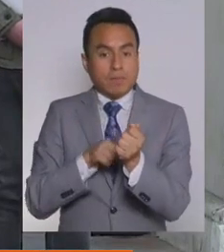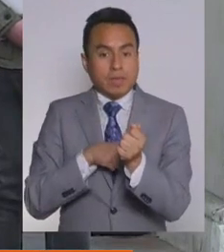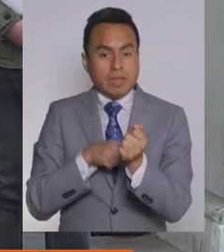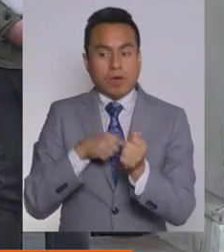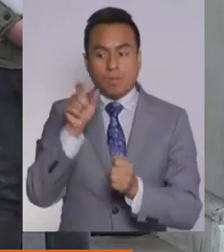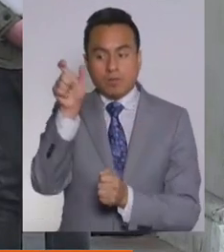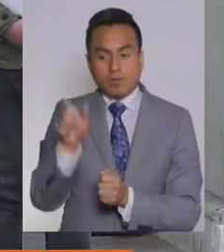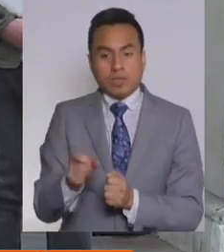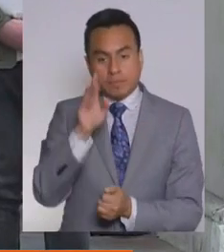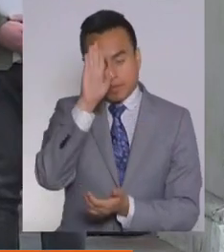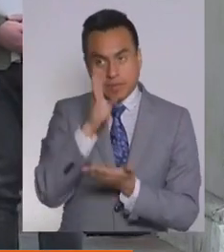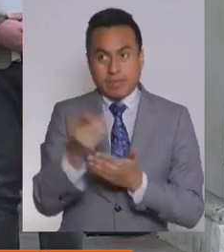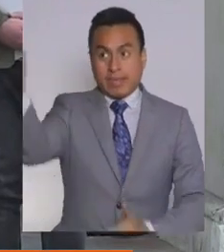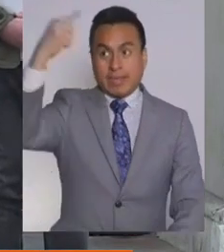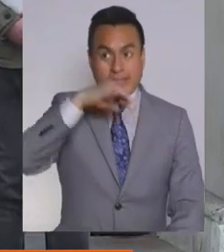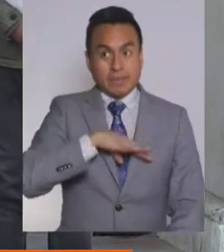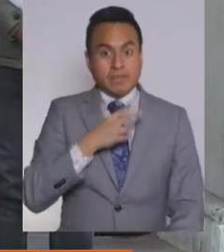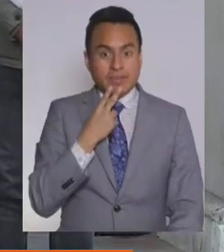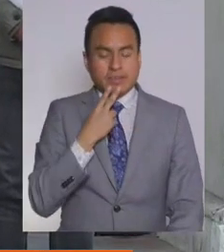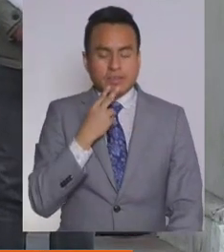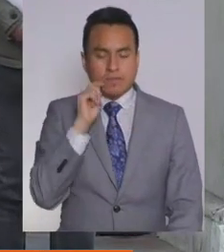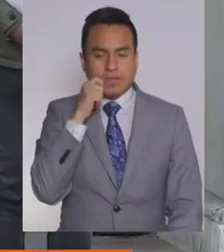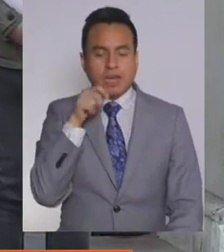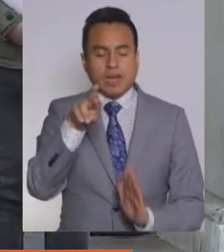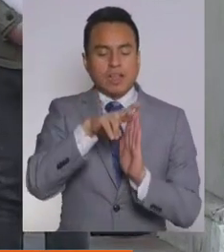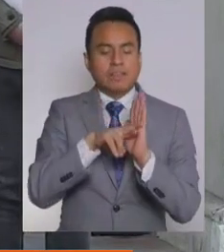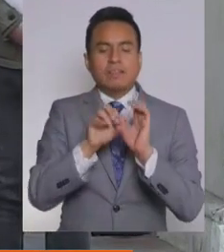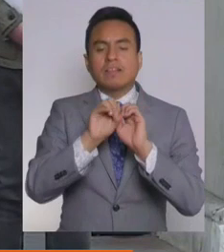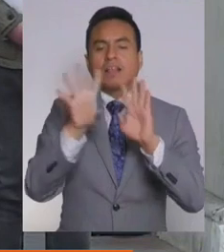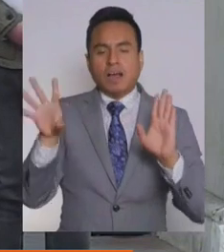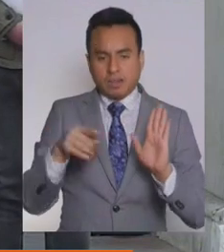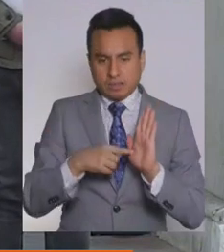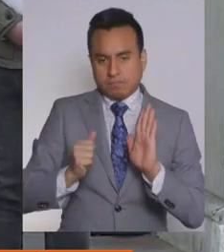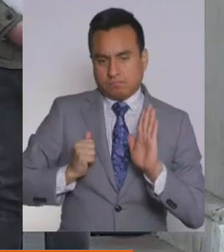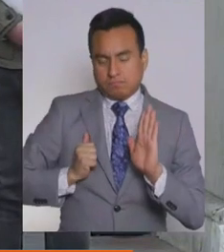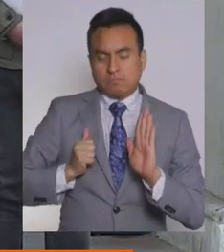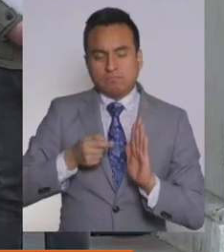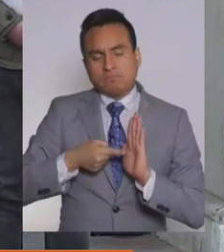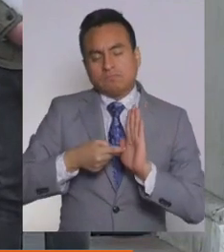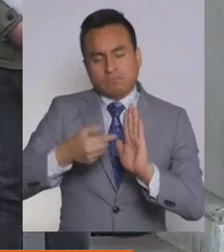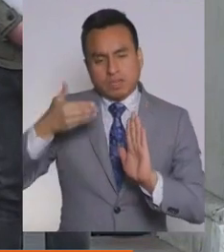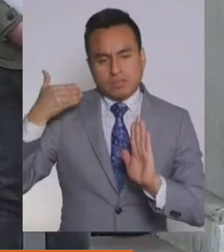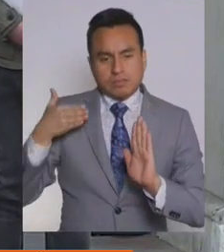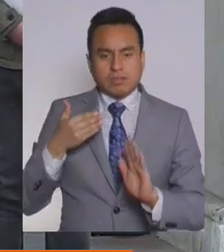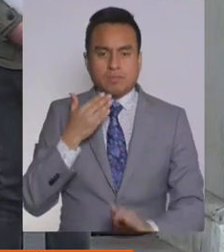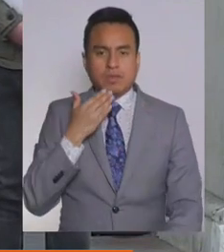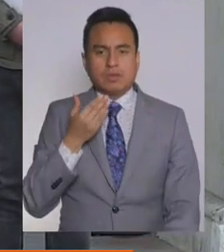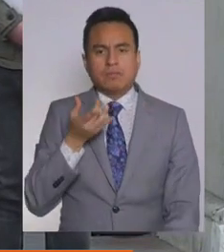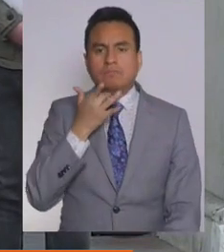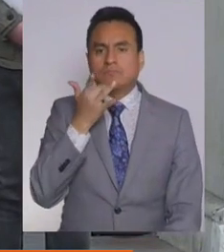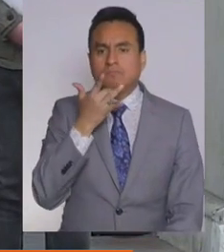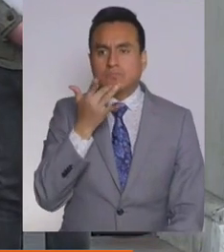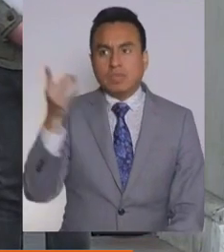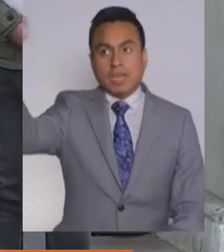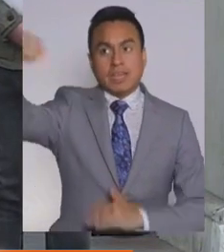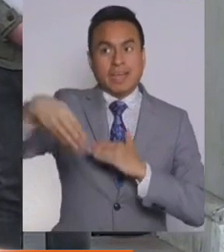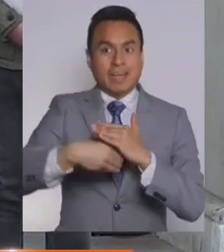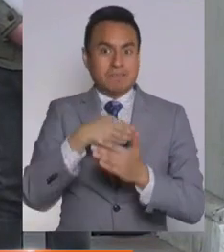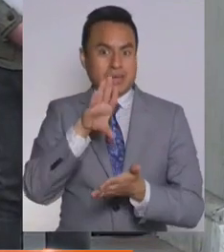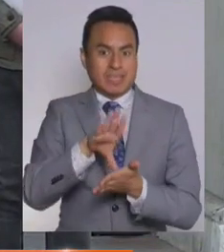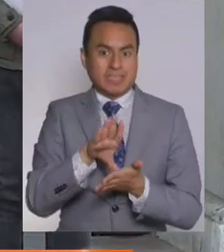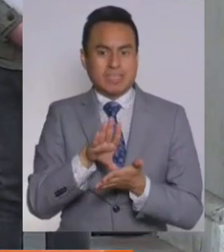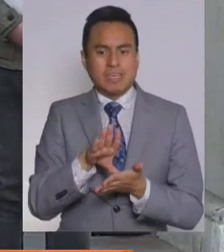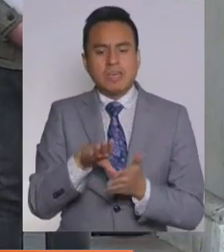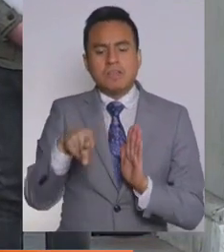o alguna persona decide venir a nuestro país, que lo haga con las reglas claras, como lo hemos señalado. Y no simplemente entrar al país